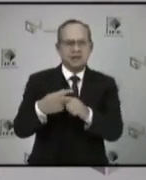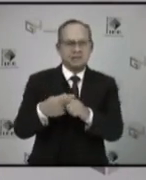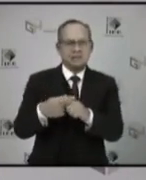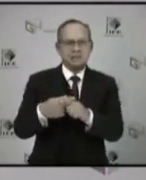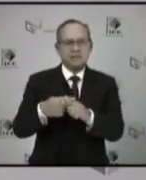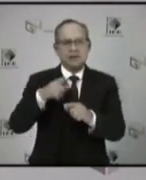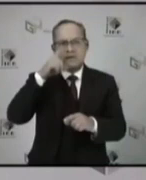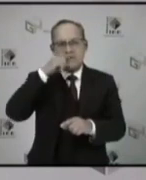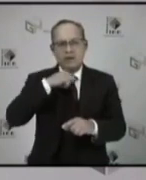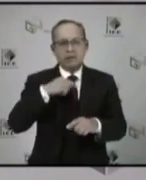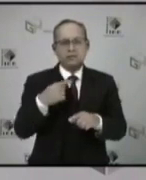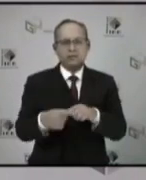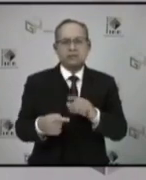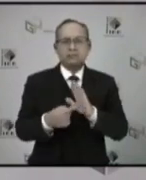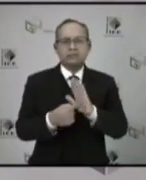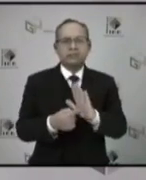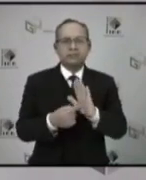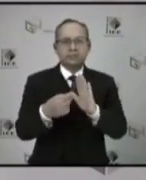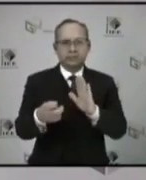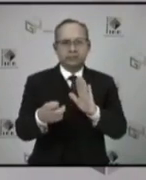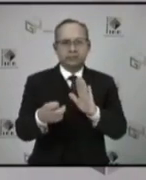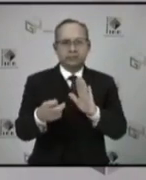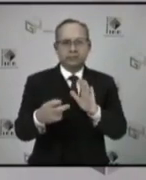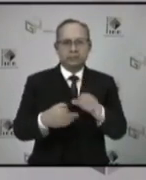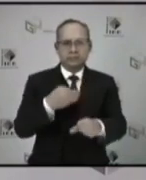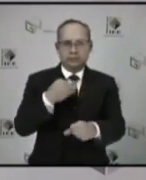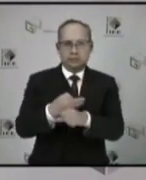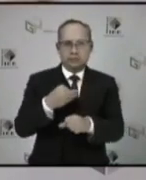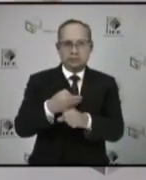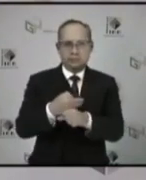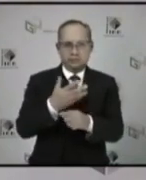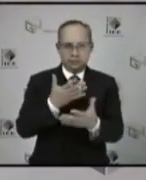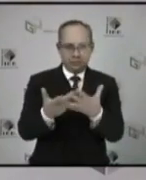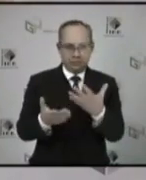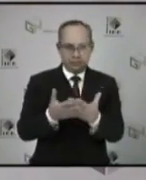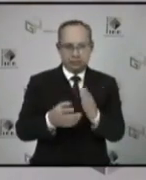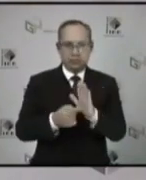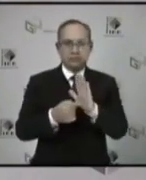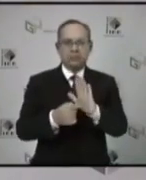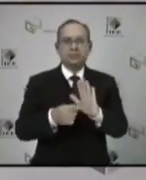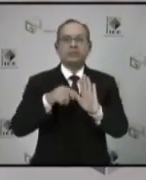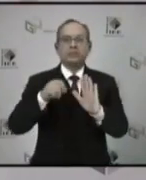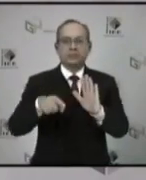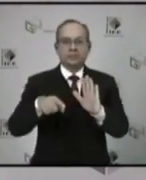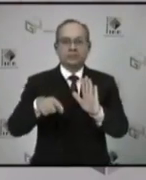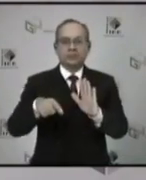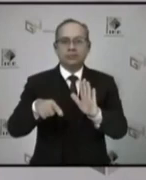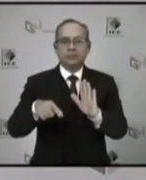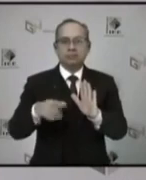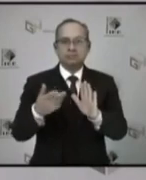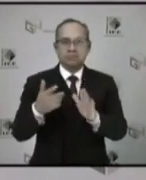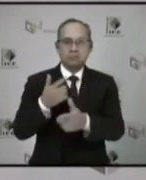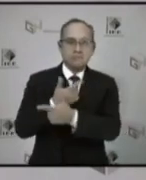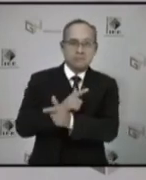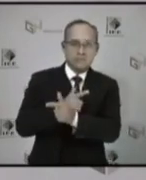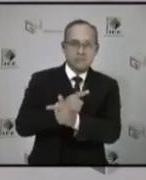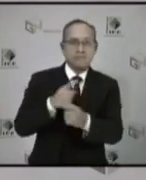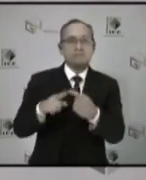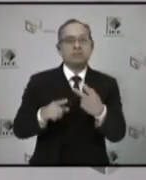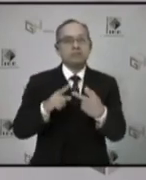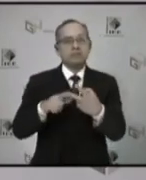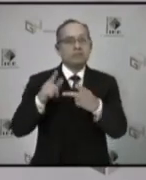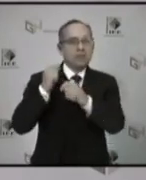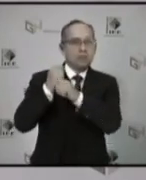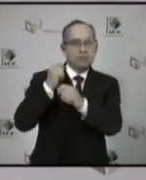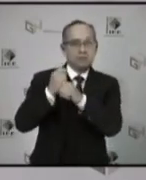le deposita. Vamos a hacer las concesiones de taxis, de transporte, transparentes,